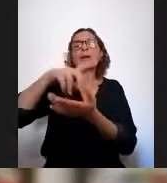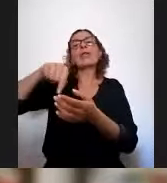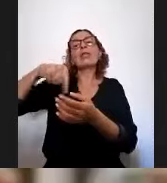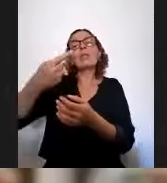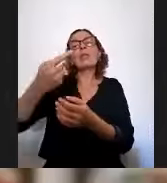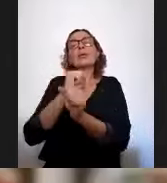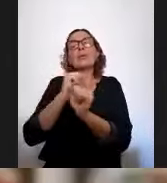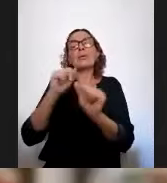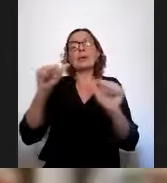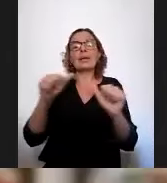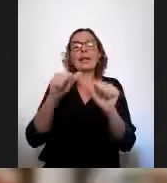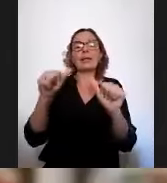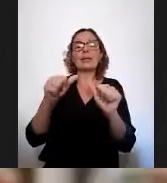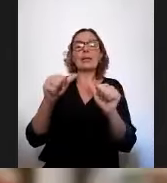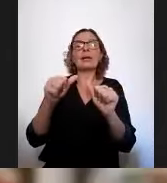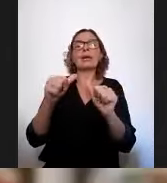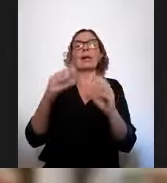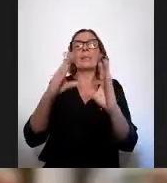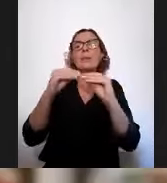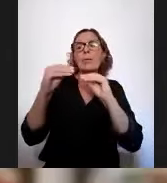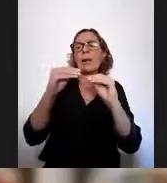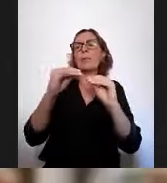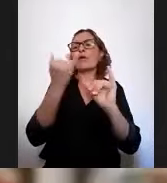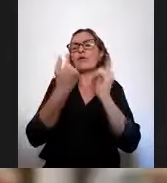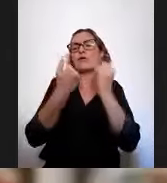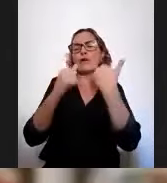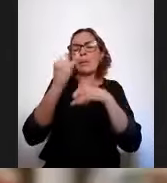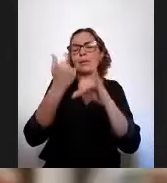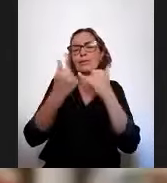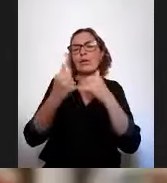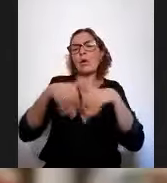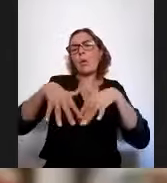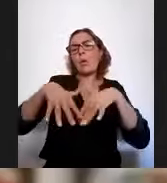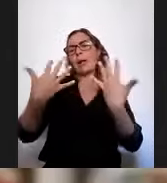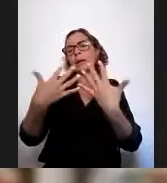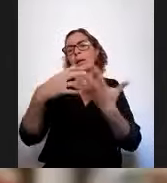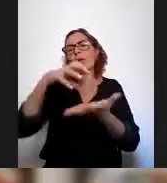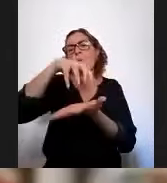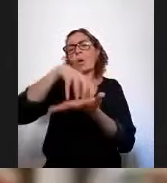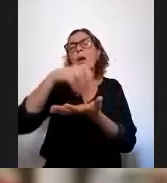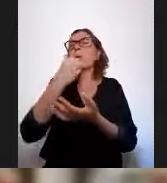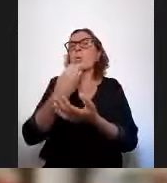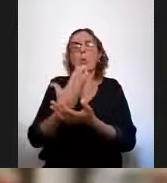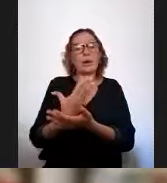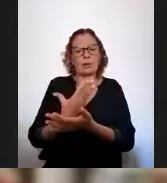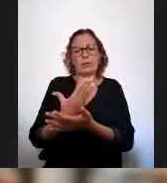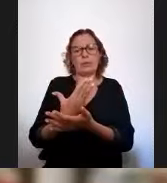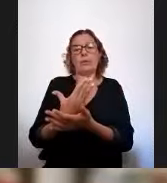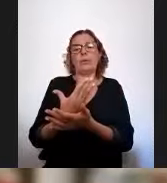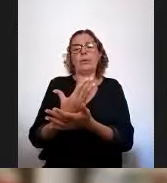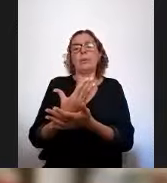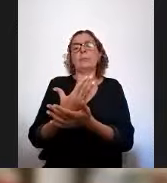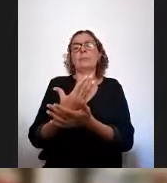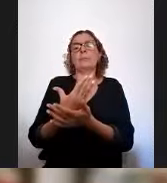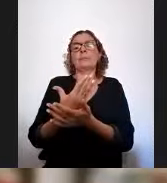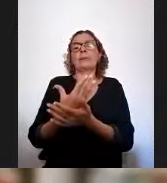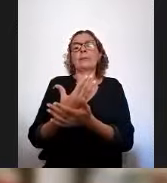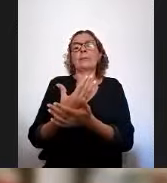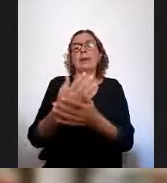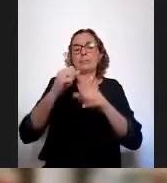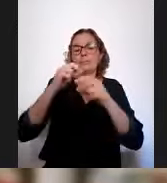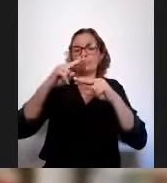hacer networking, formación. Cualquier momento es bueno para crear